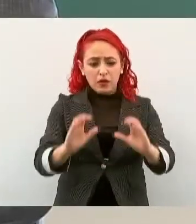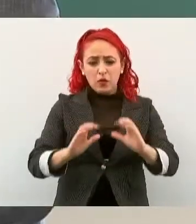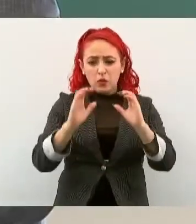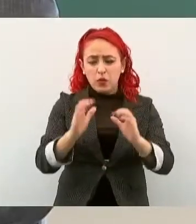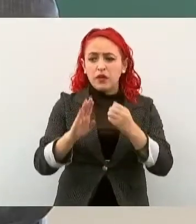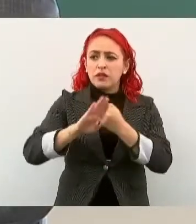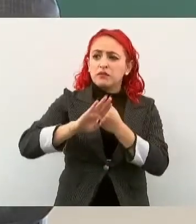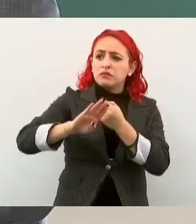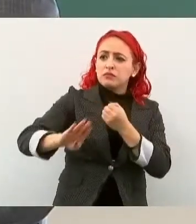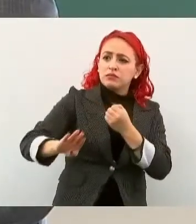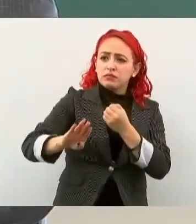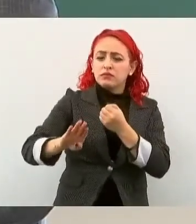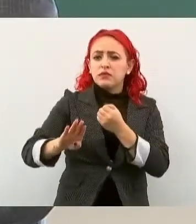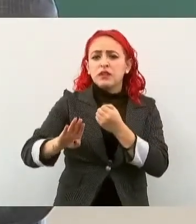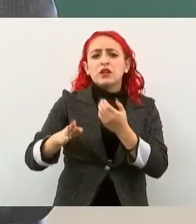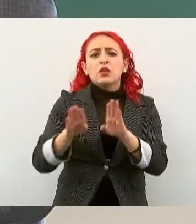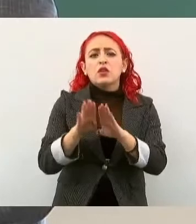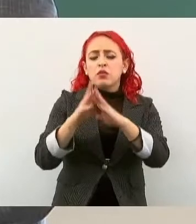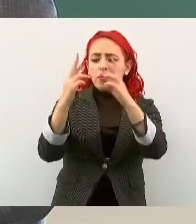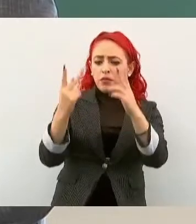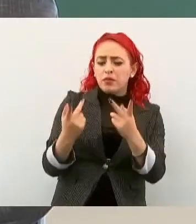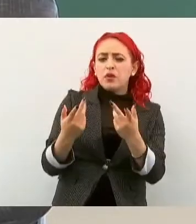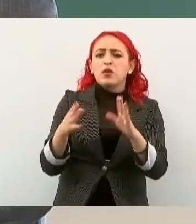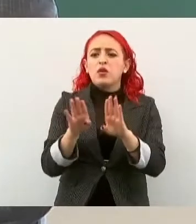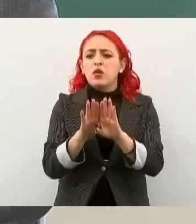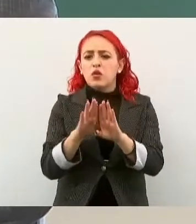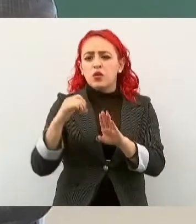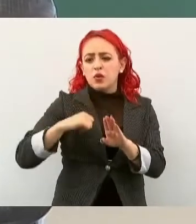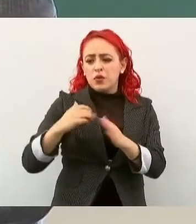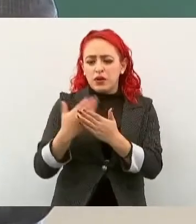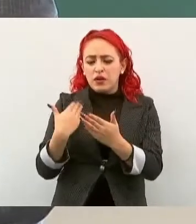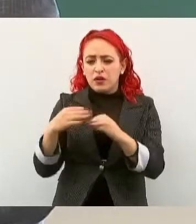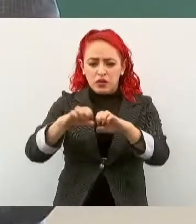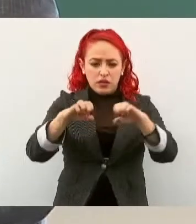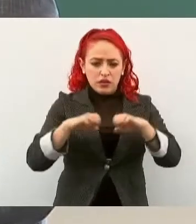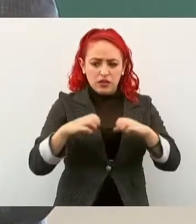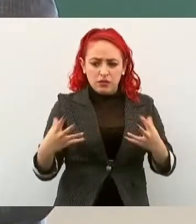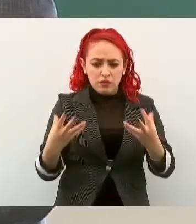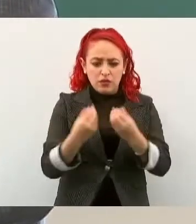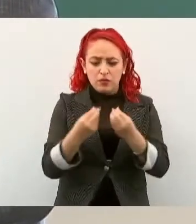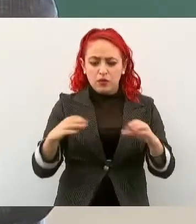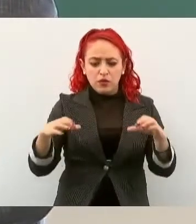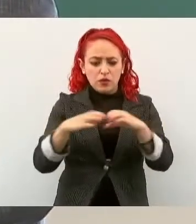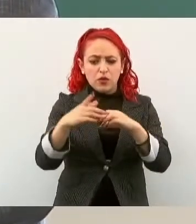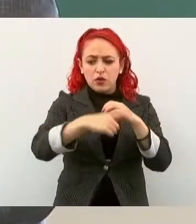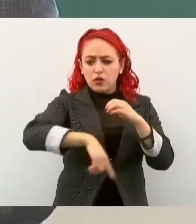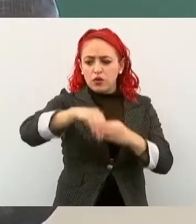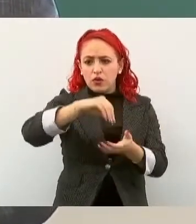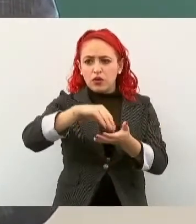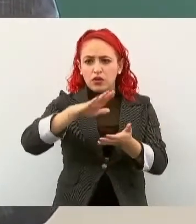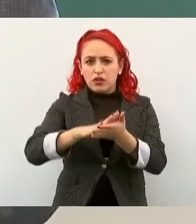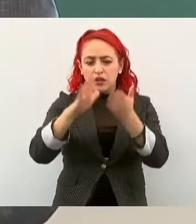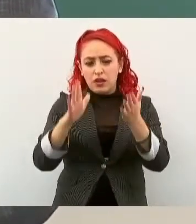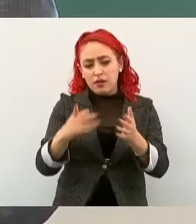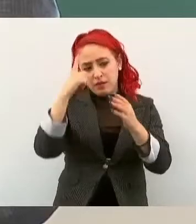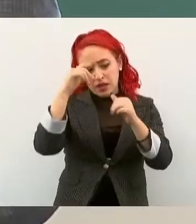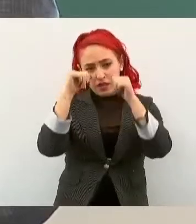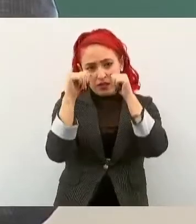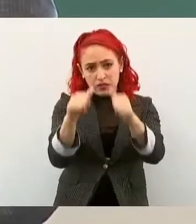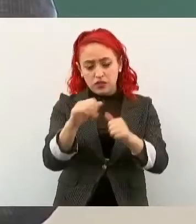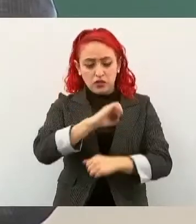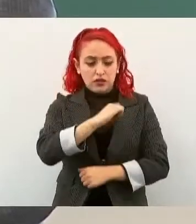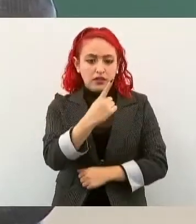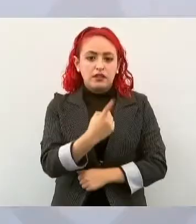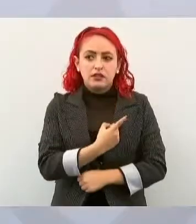la prevención del desgaste, así como el equipamiento de unidades y establecimientos para la atención de